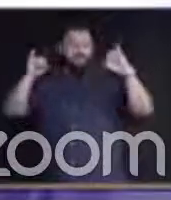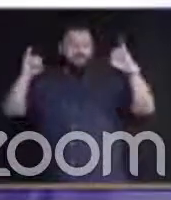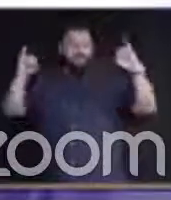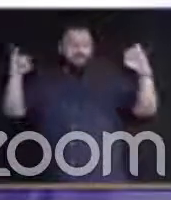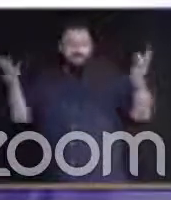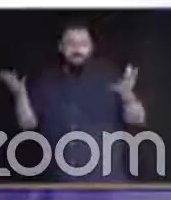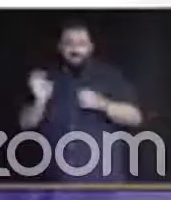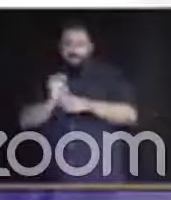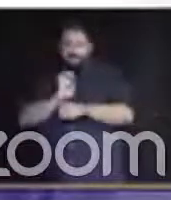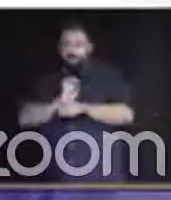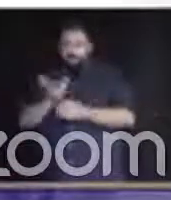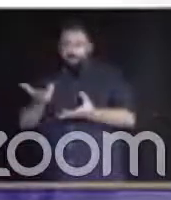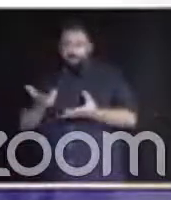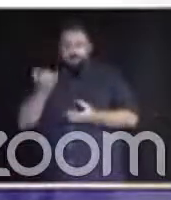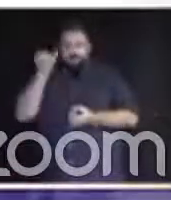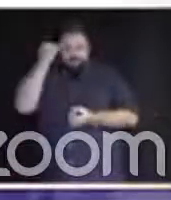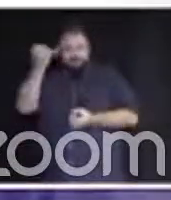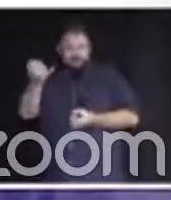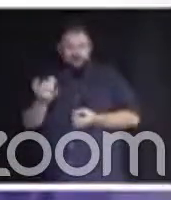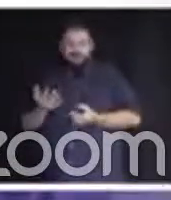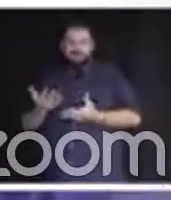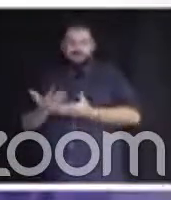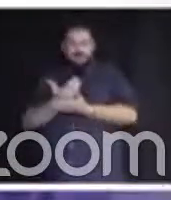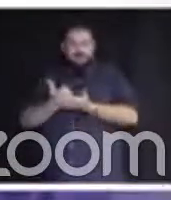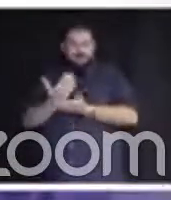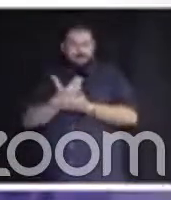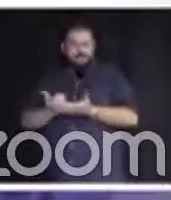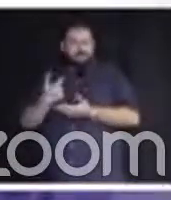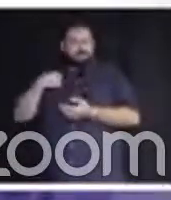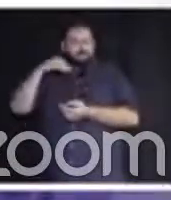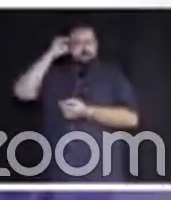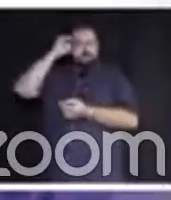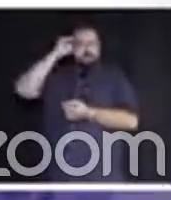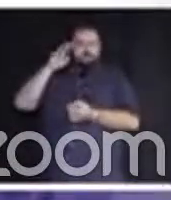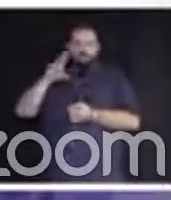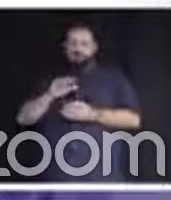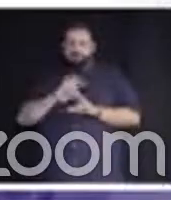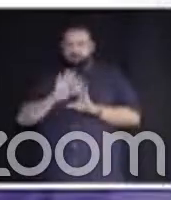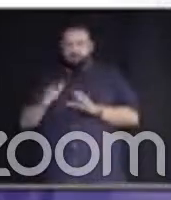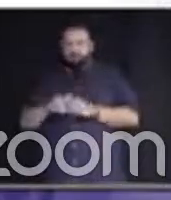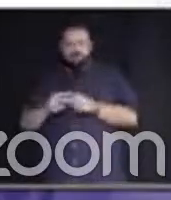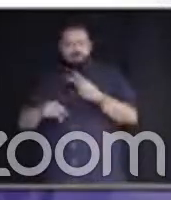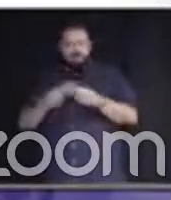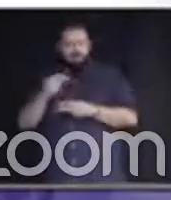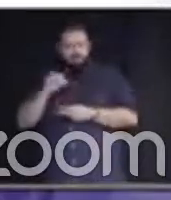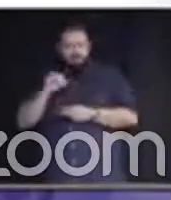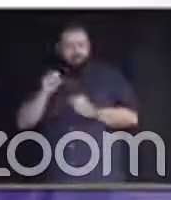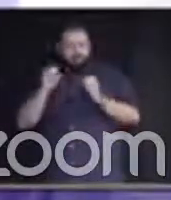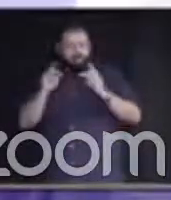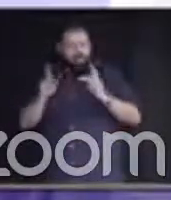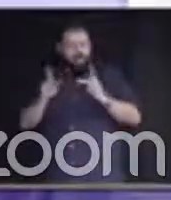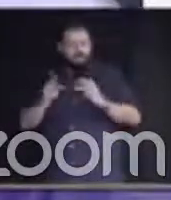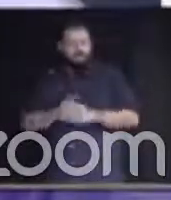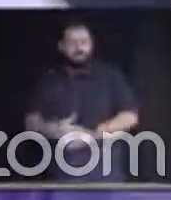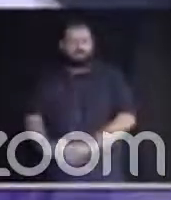Entonces, estamos hablando de $1,000 más y se la piensan todavía. Bueno, ahí vamos. Estamos,